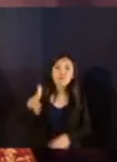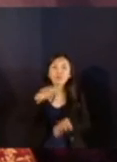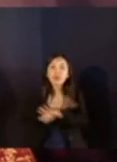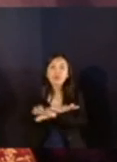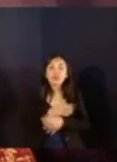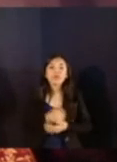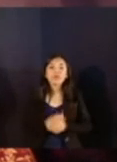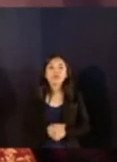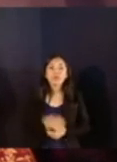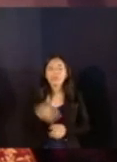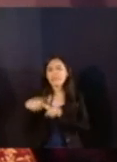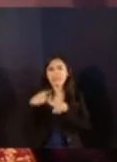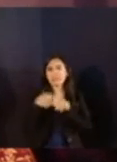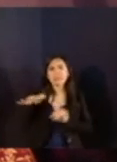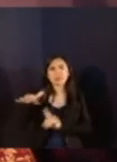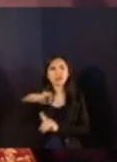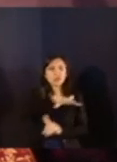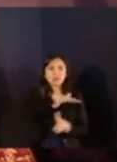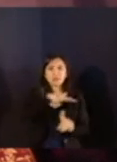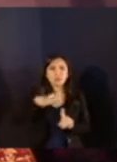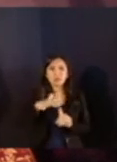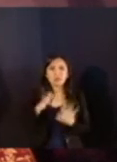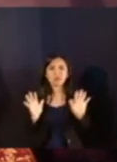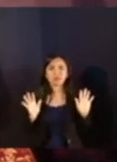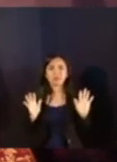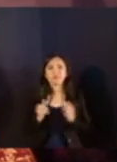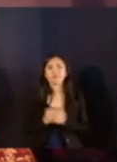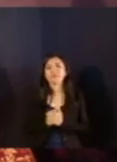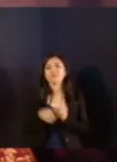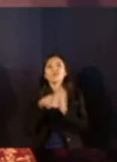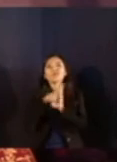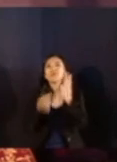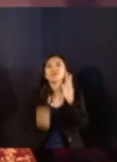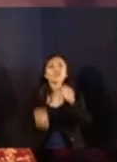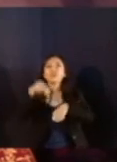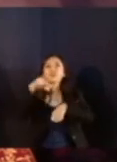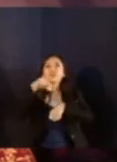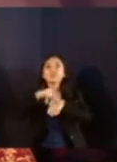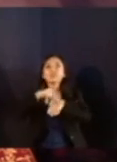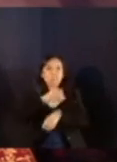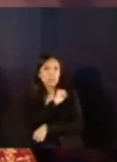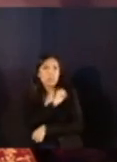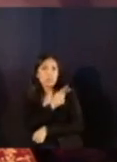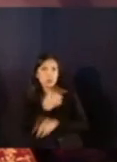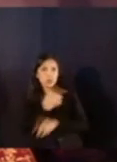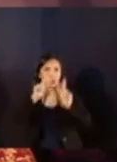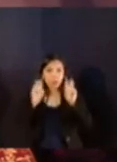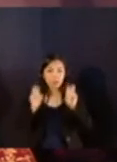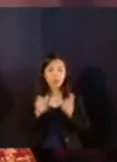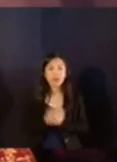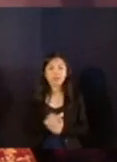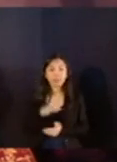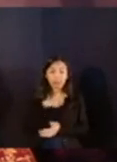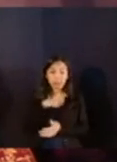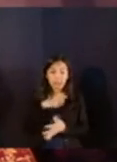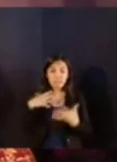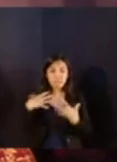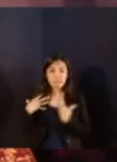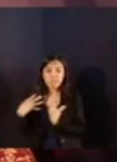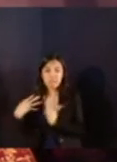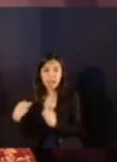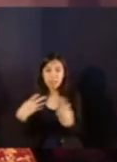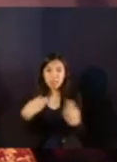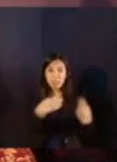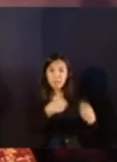los órdenes. Veamos en el terreno, digamos, de la medicina. Estamos ya enfrentando una de las grandes pandemias de la